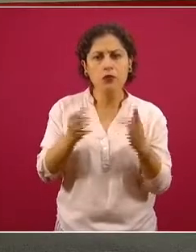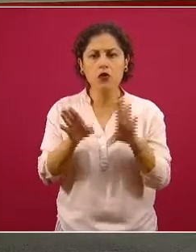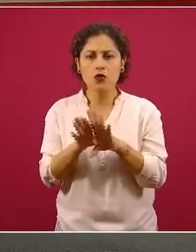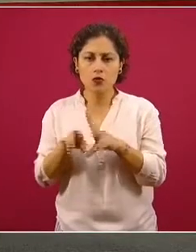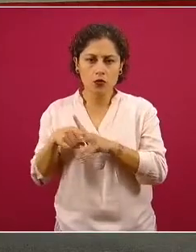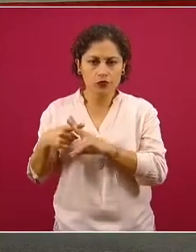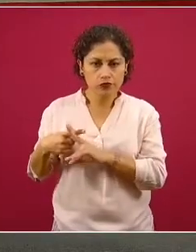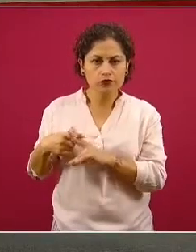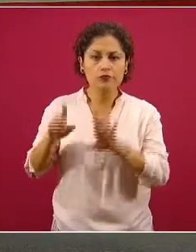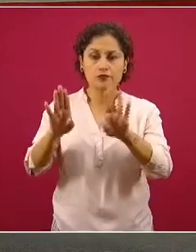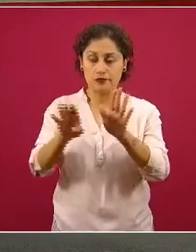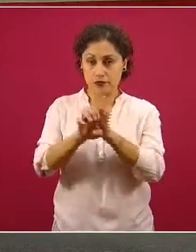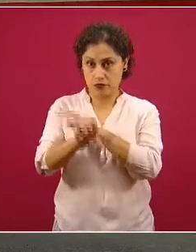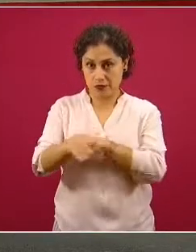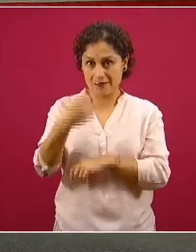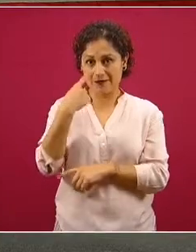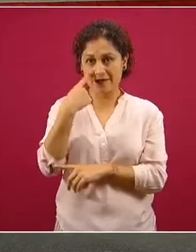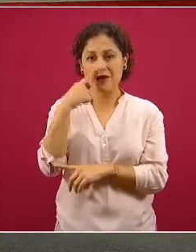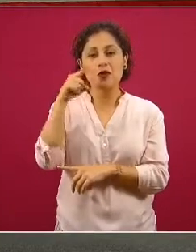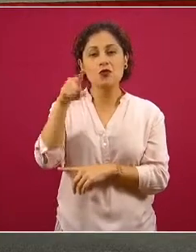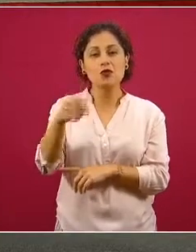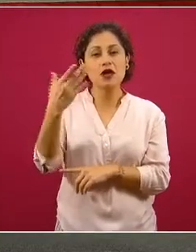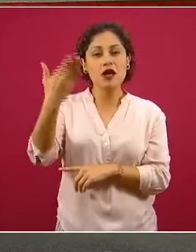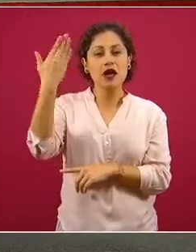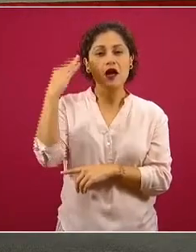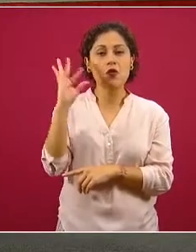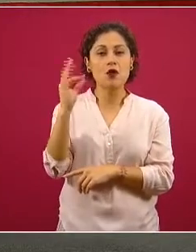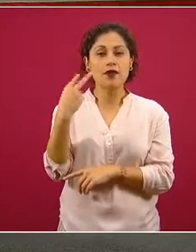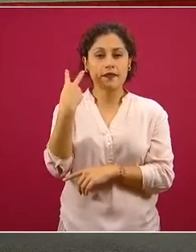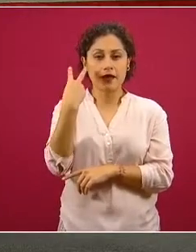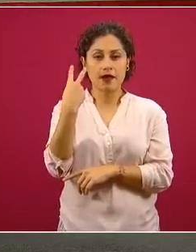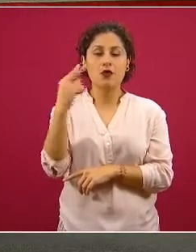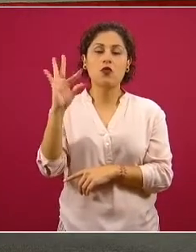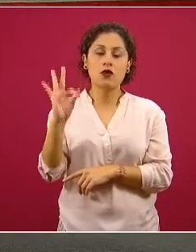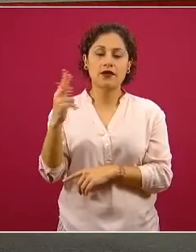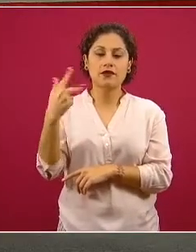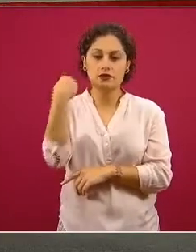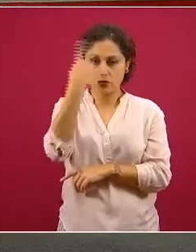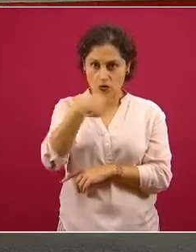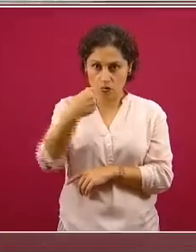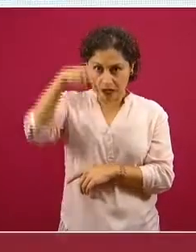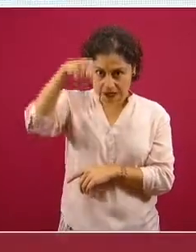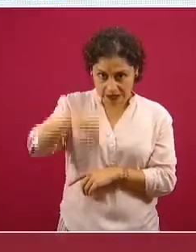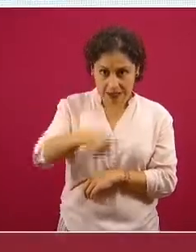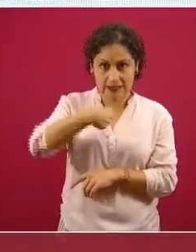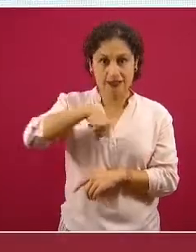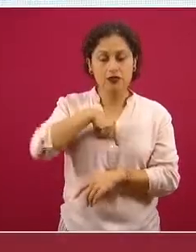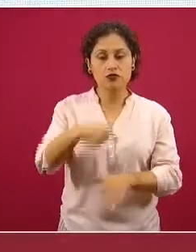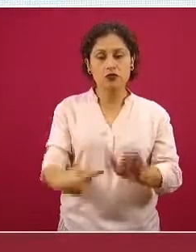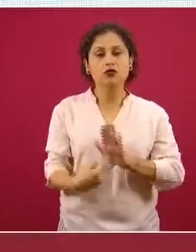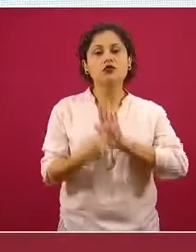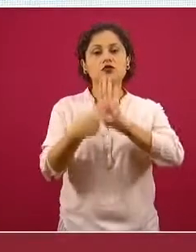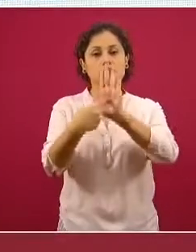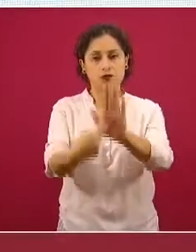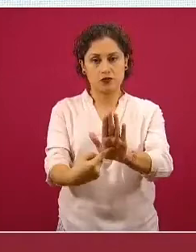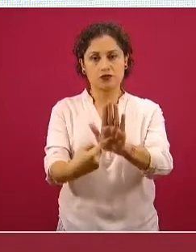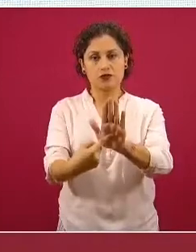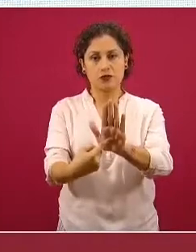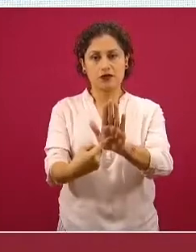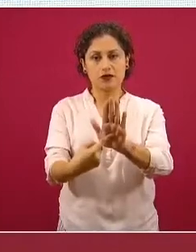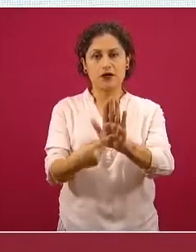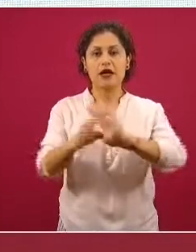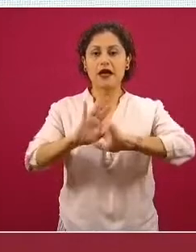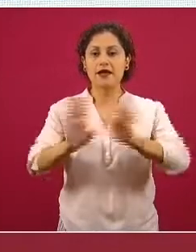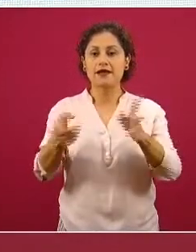Un ejemplo de ello lo vieron ustedes hace 48 horas en este espacio, cuando anunciamos que pusimos en